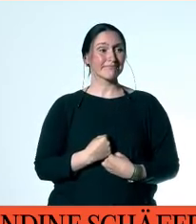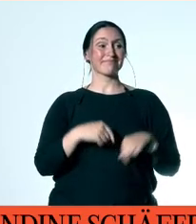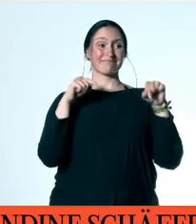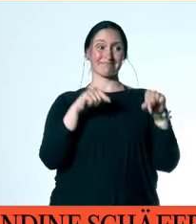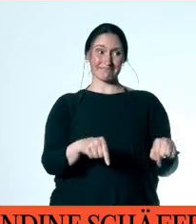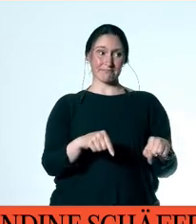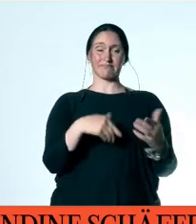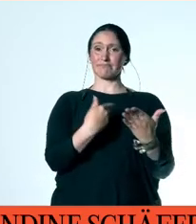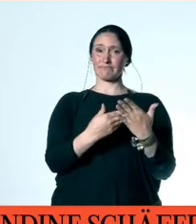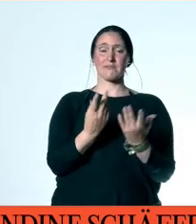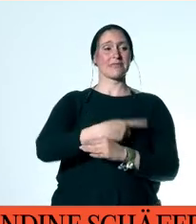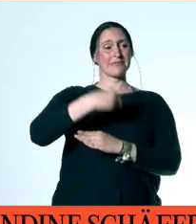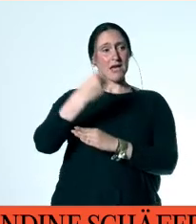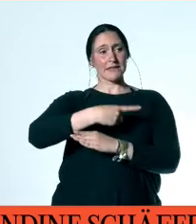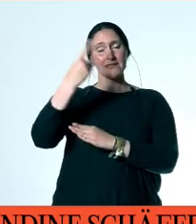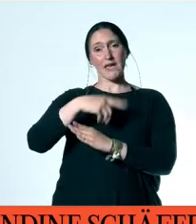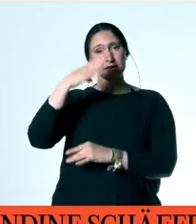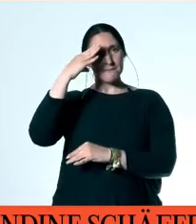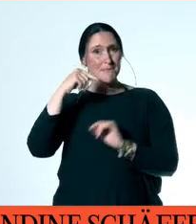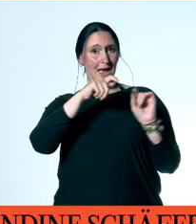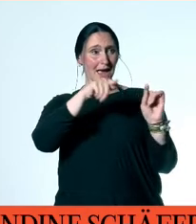Porque los hombres